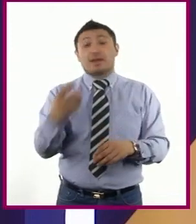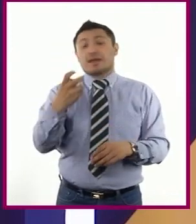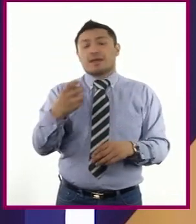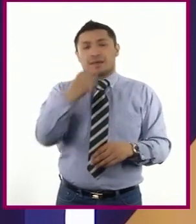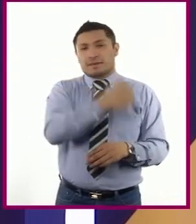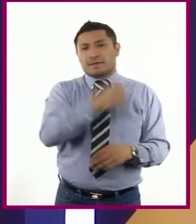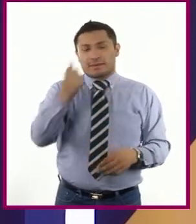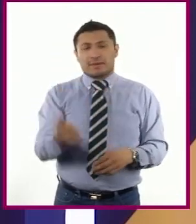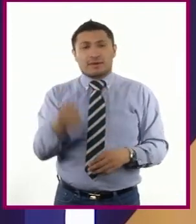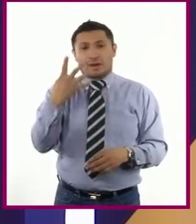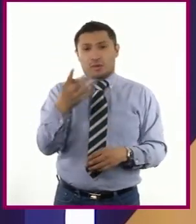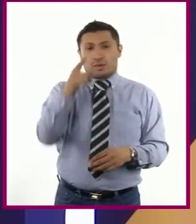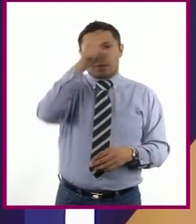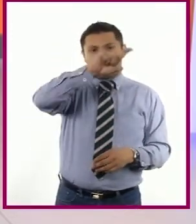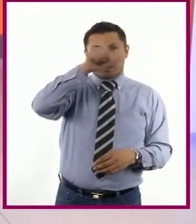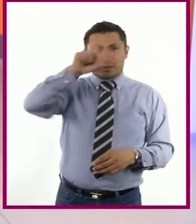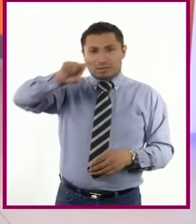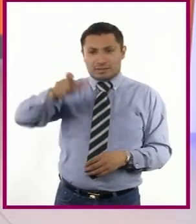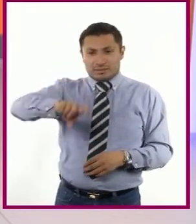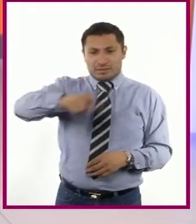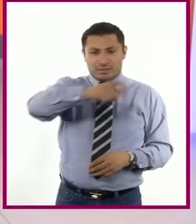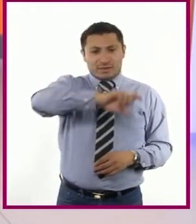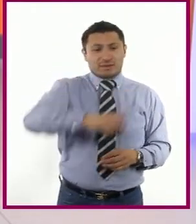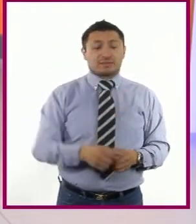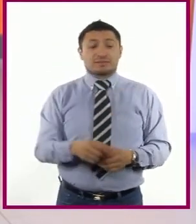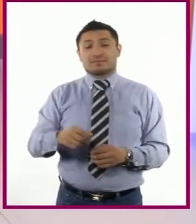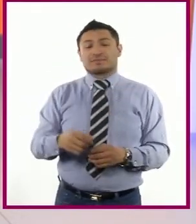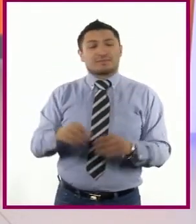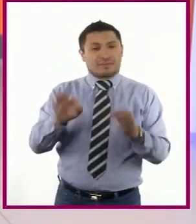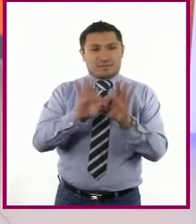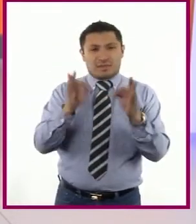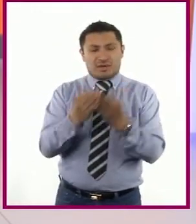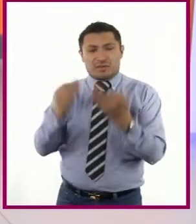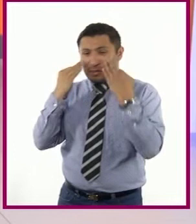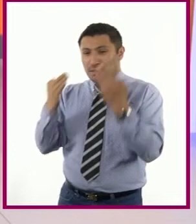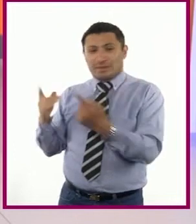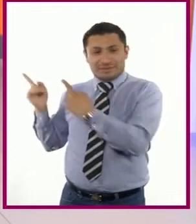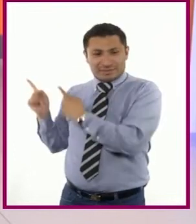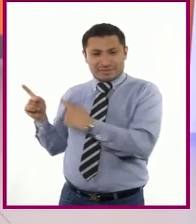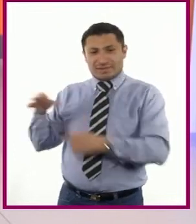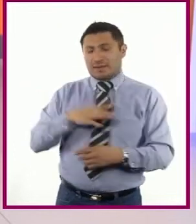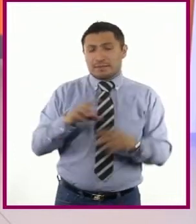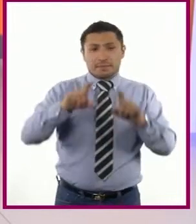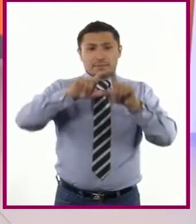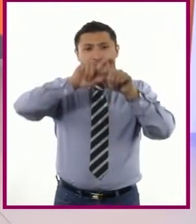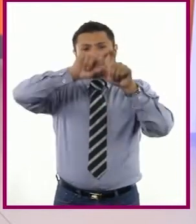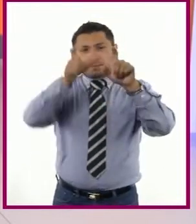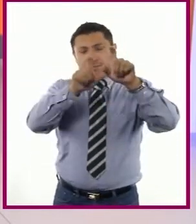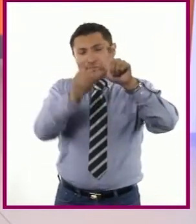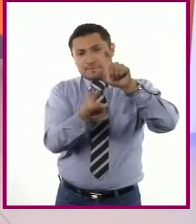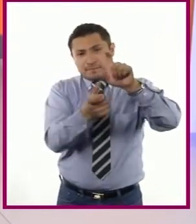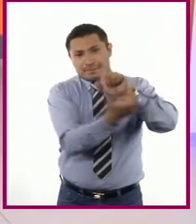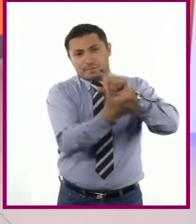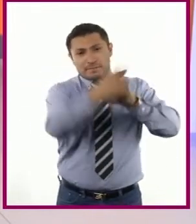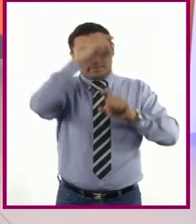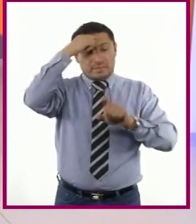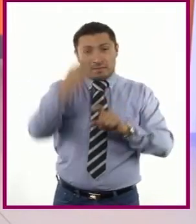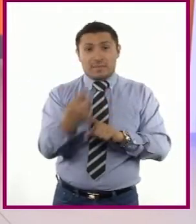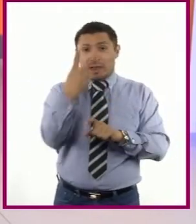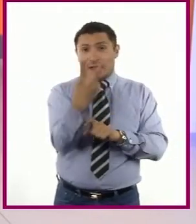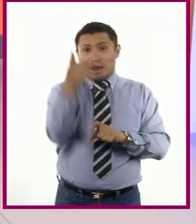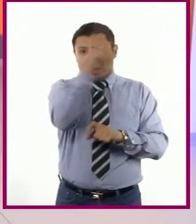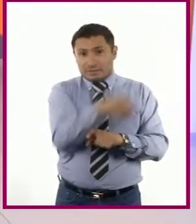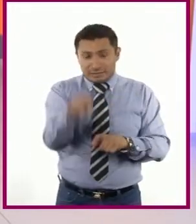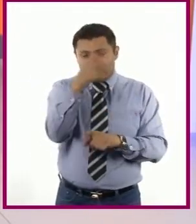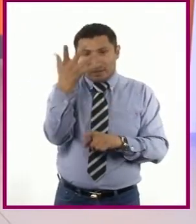es de 4 semicírculos. Las figuras muestran la descomposición de los cortes para formar 2 círculos